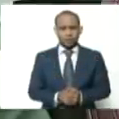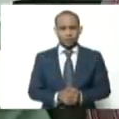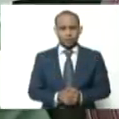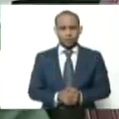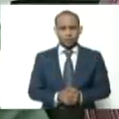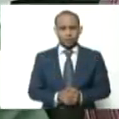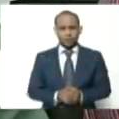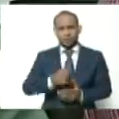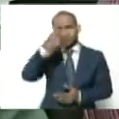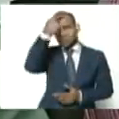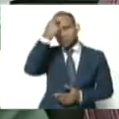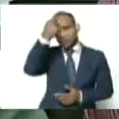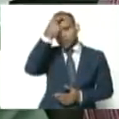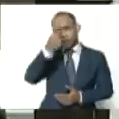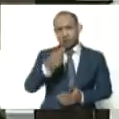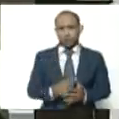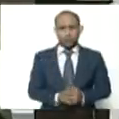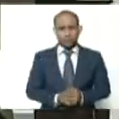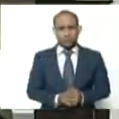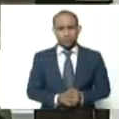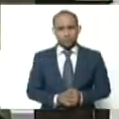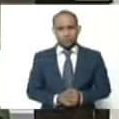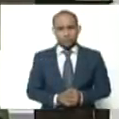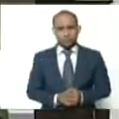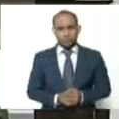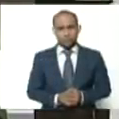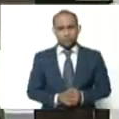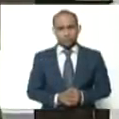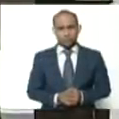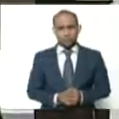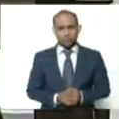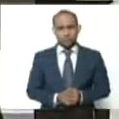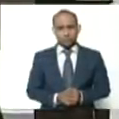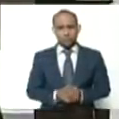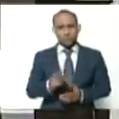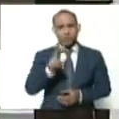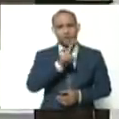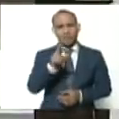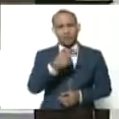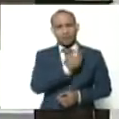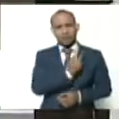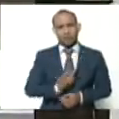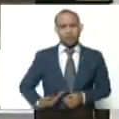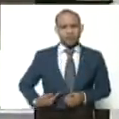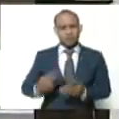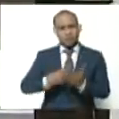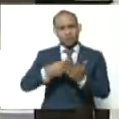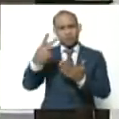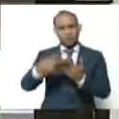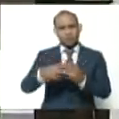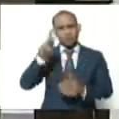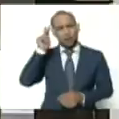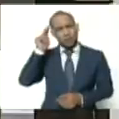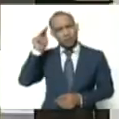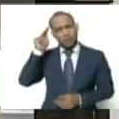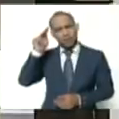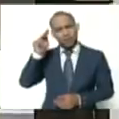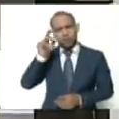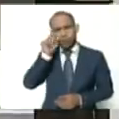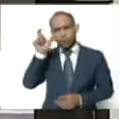compañero Tarek El Aissami, al vicepresidente de Planificación, profesor Ricardo